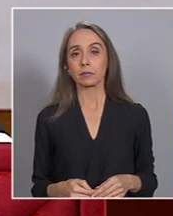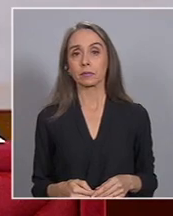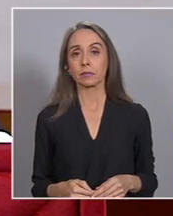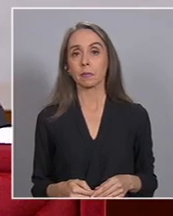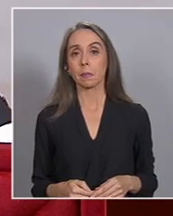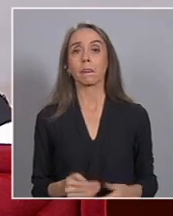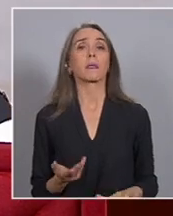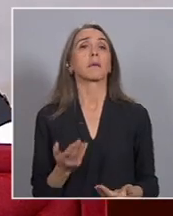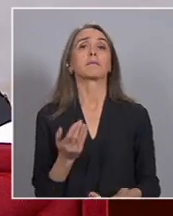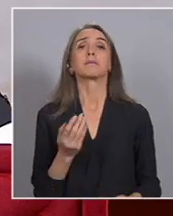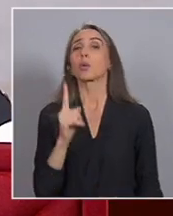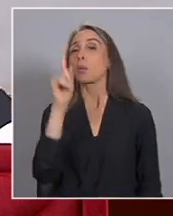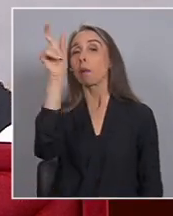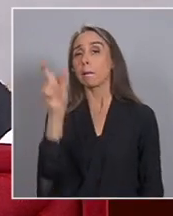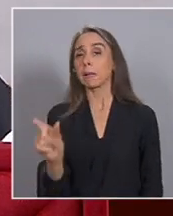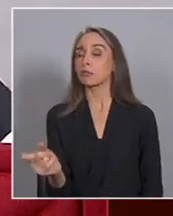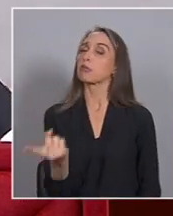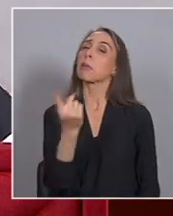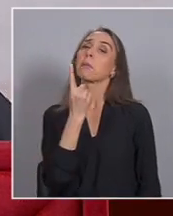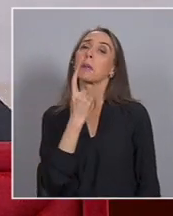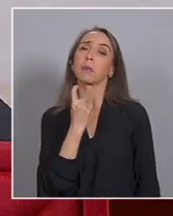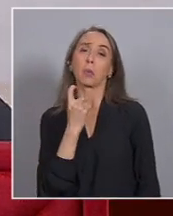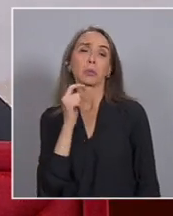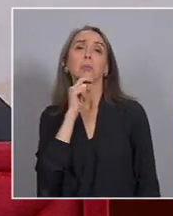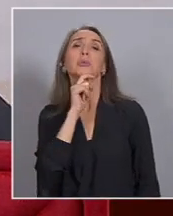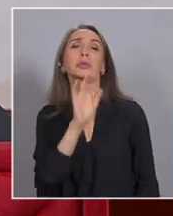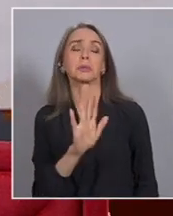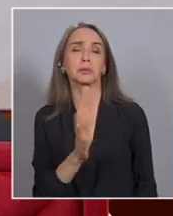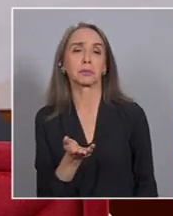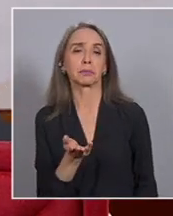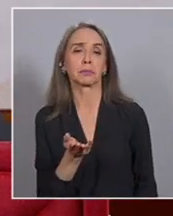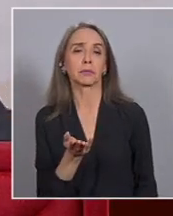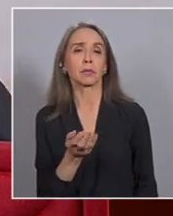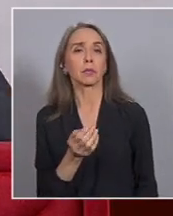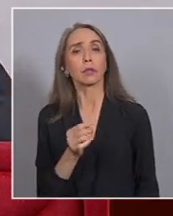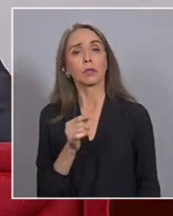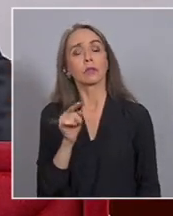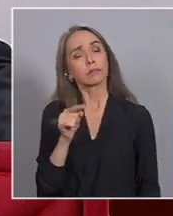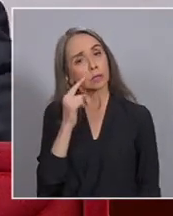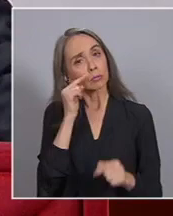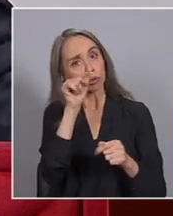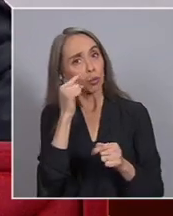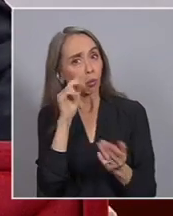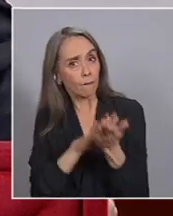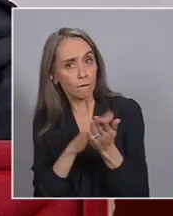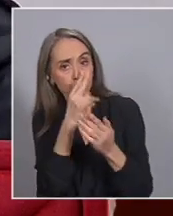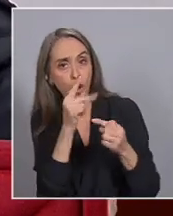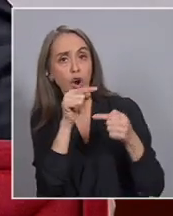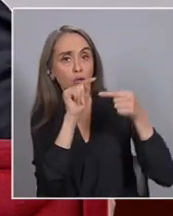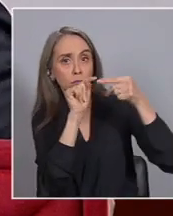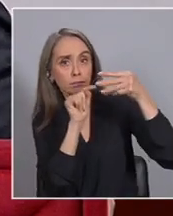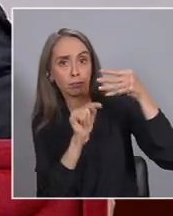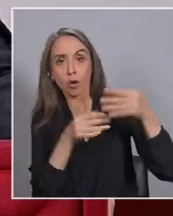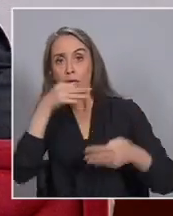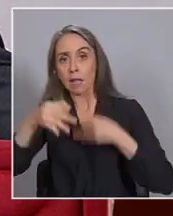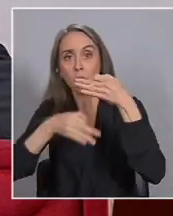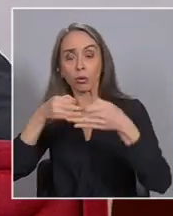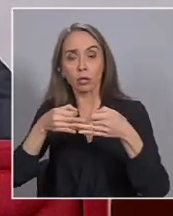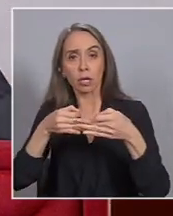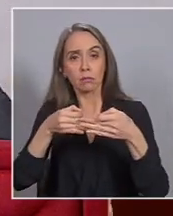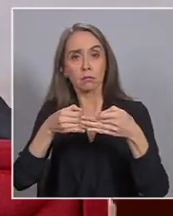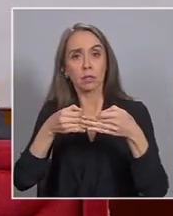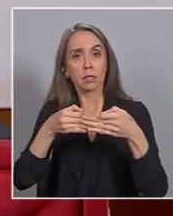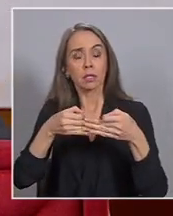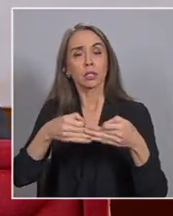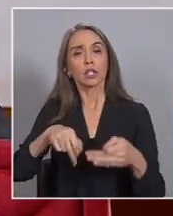Si alguien me preguntara si acaso estas constataciones han hecho